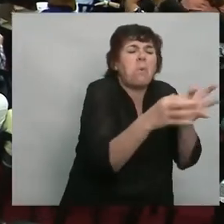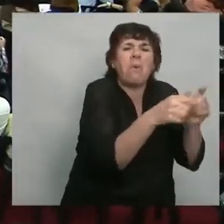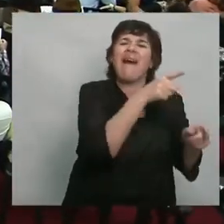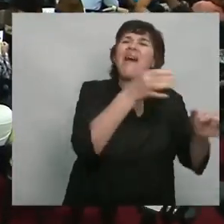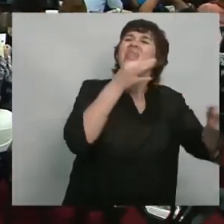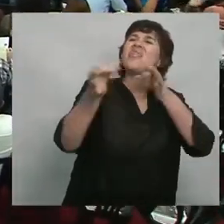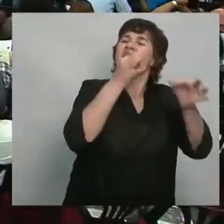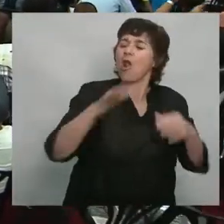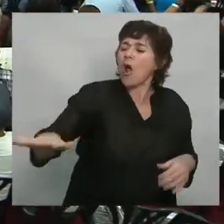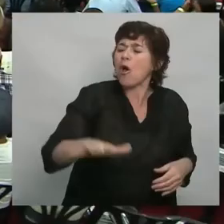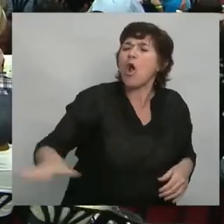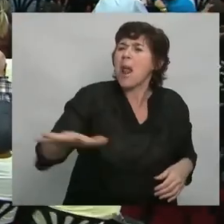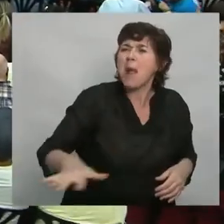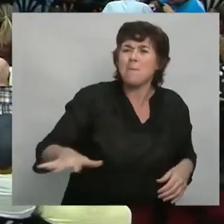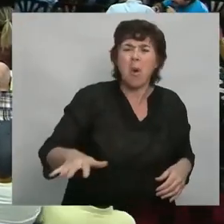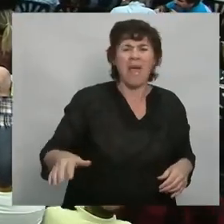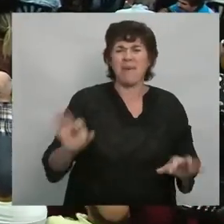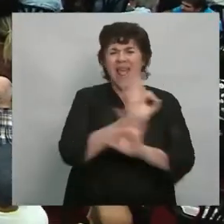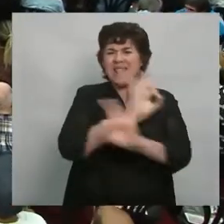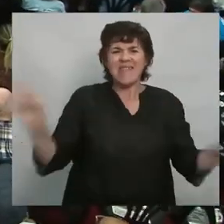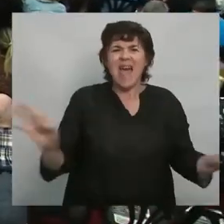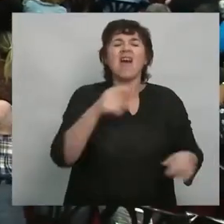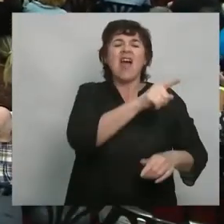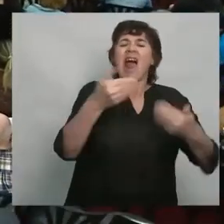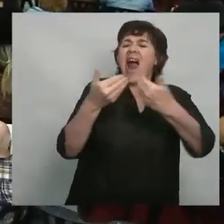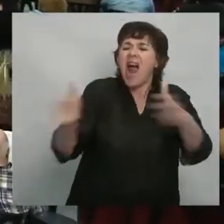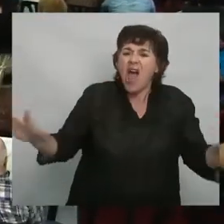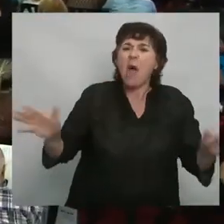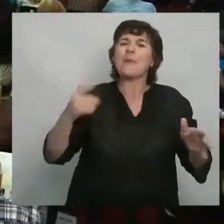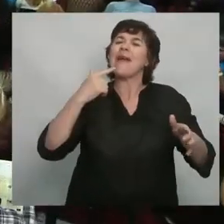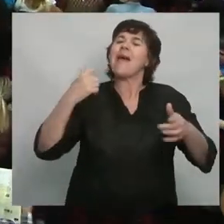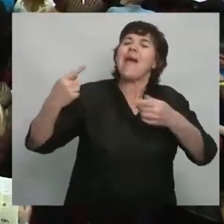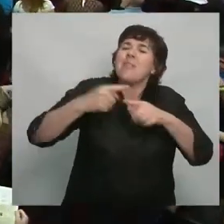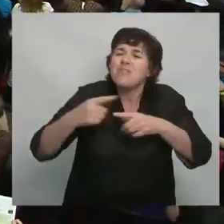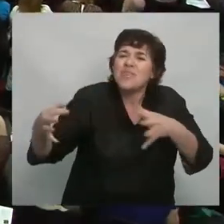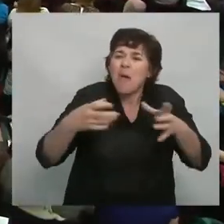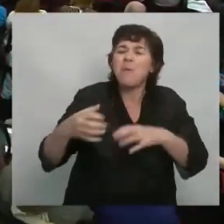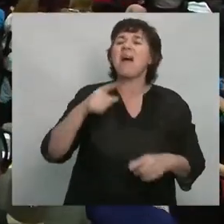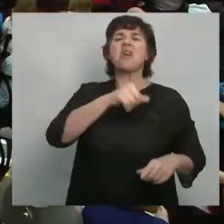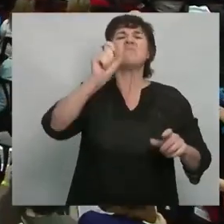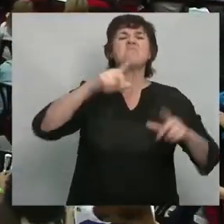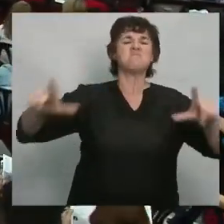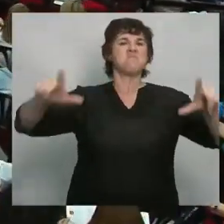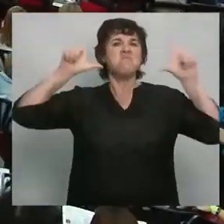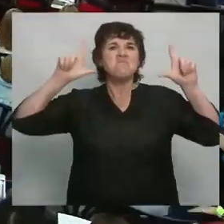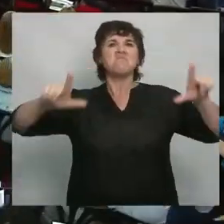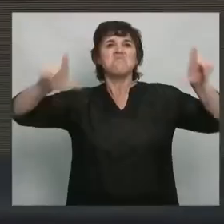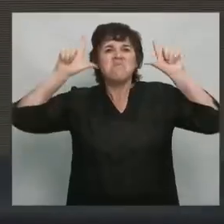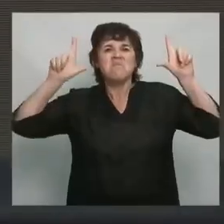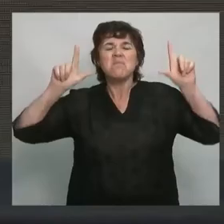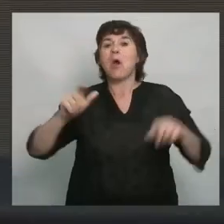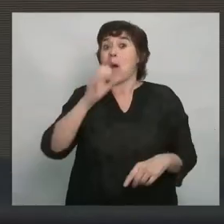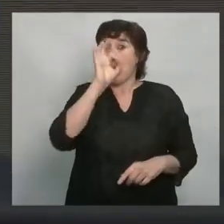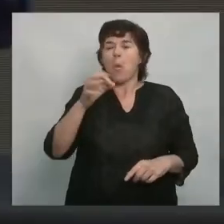dialogan con el pueblo. Ellos no abren los debates. Ellos vienen a sacarse una foto porque nunca se han